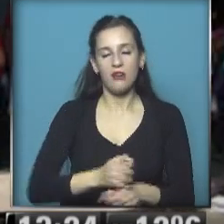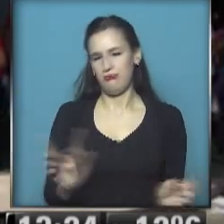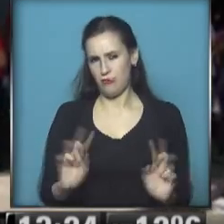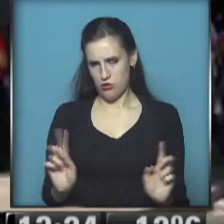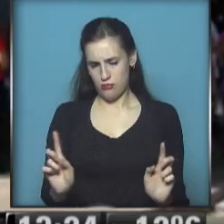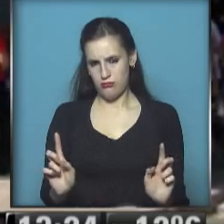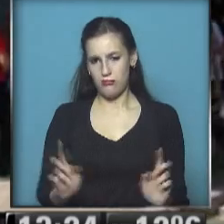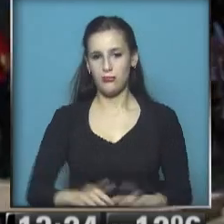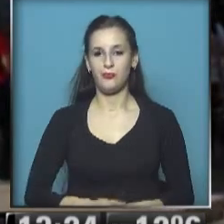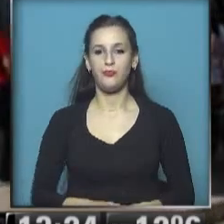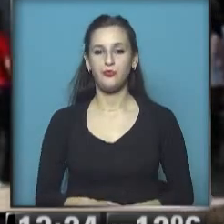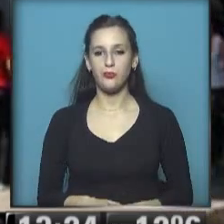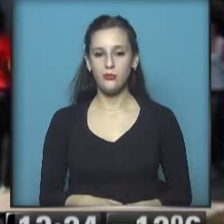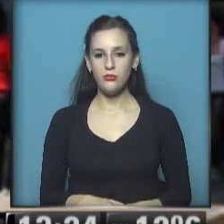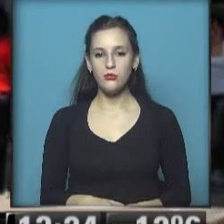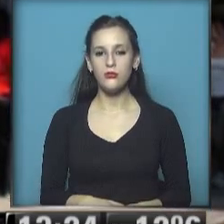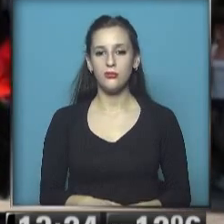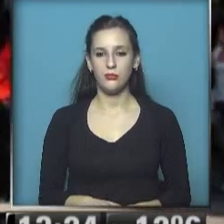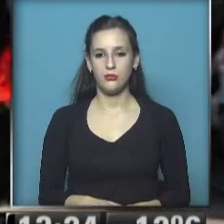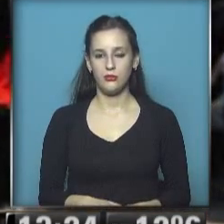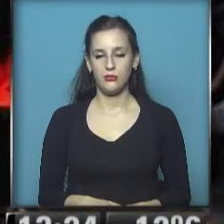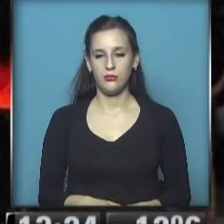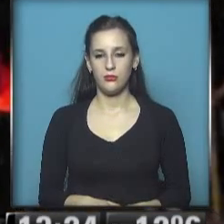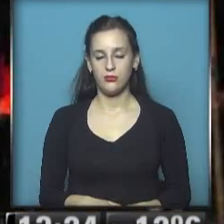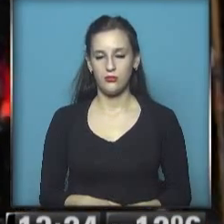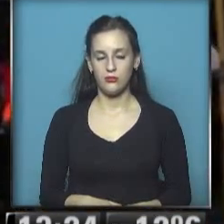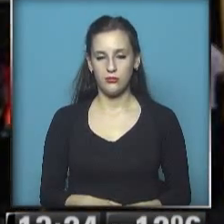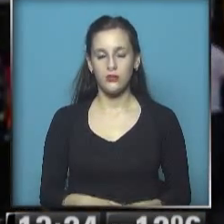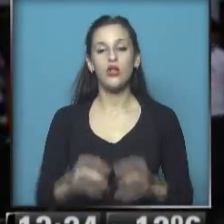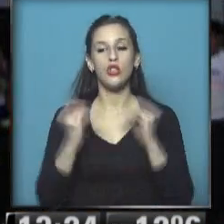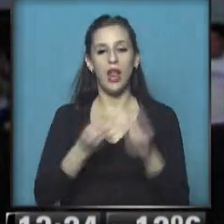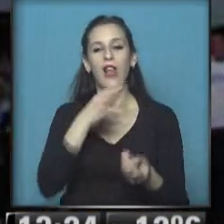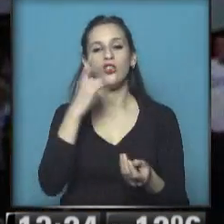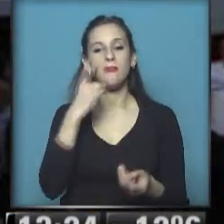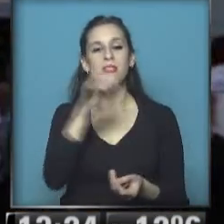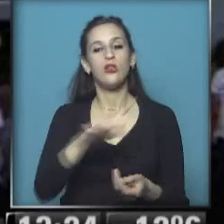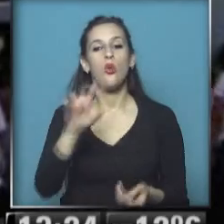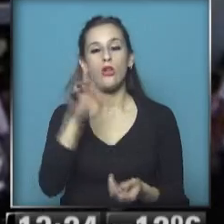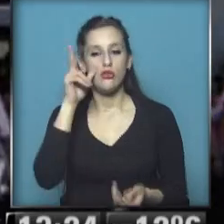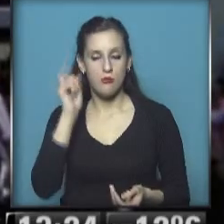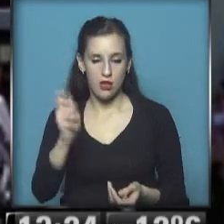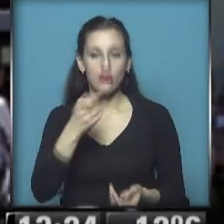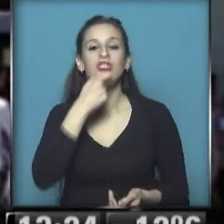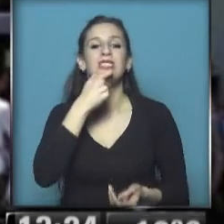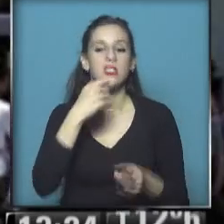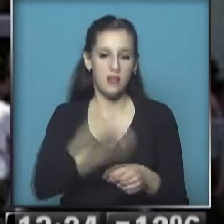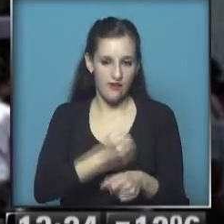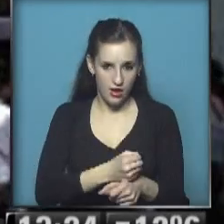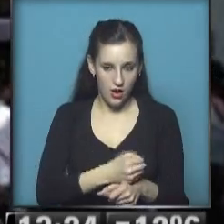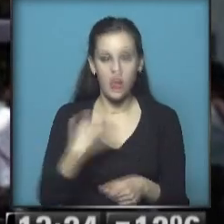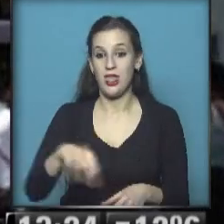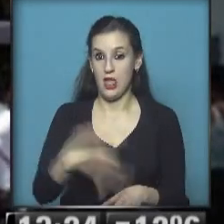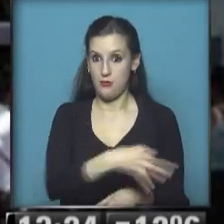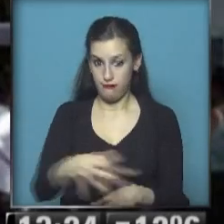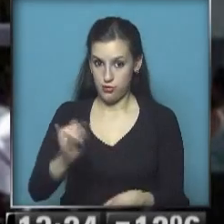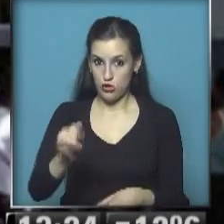tres salarios mínimos vitales y móviles con esa cifra que se ve catorce mil 148 pesos y misma misma situación misma